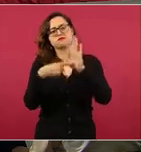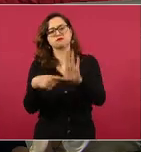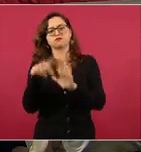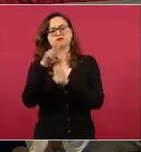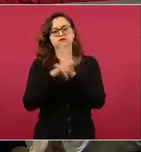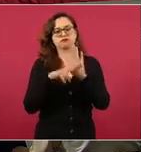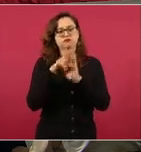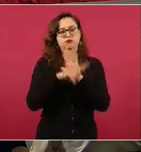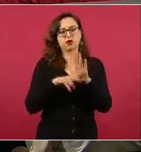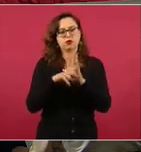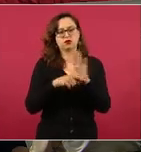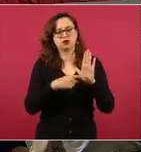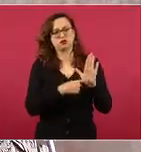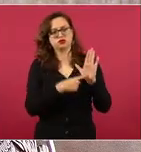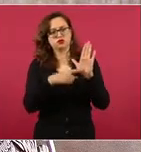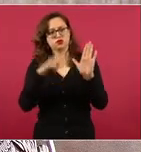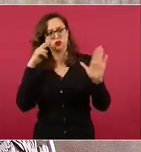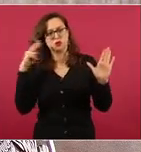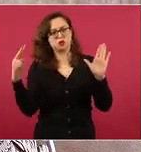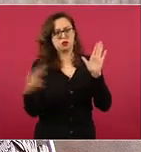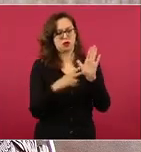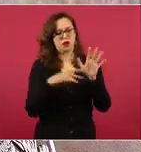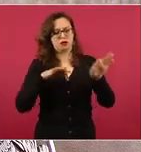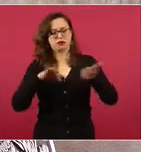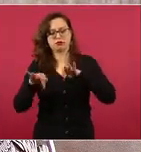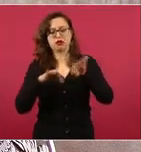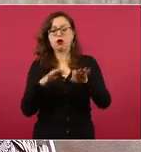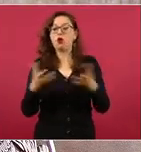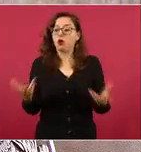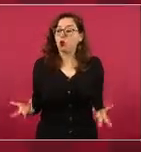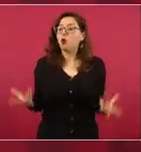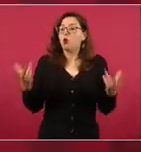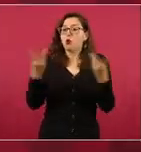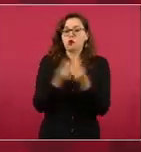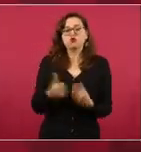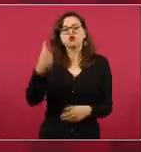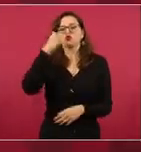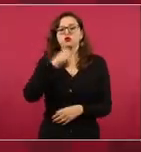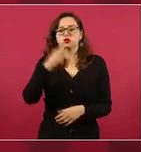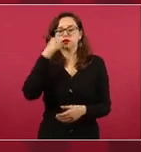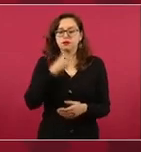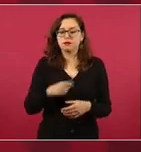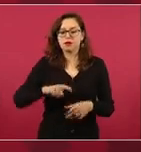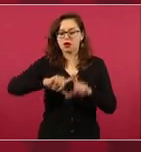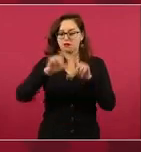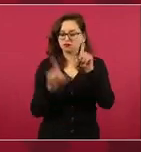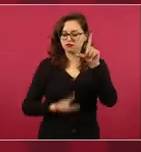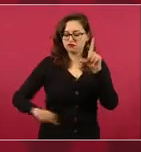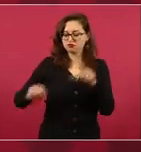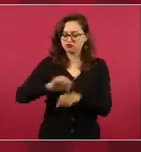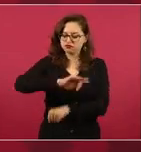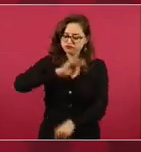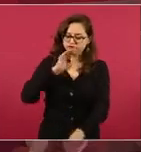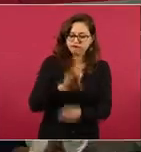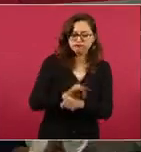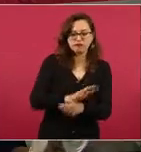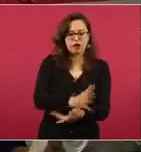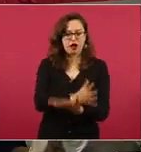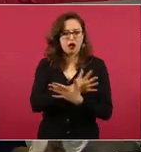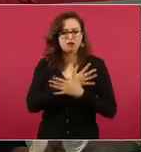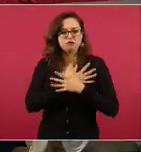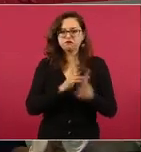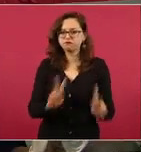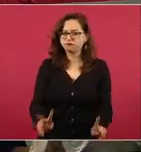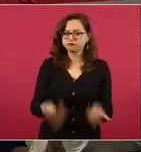le solicitaremos siempre sumarse a la campaña de Mi Patrimonio No Se Vende, Se Ama y Se Defiende. Es cuanto,